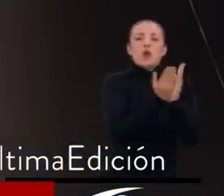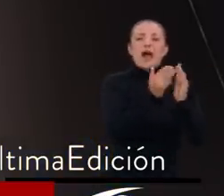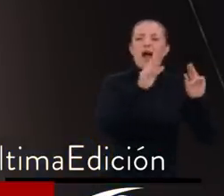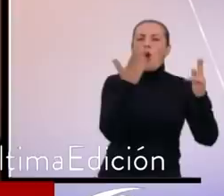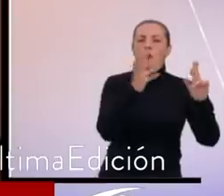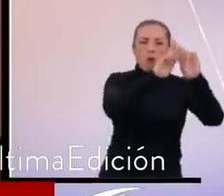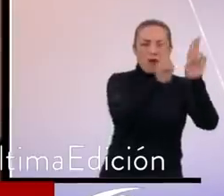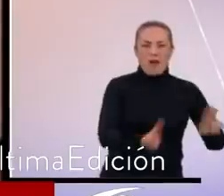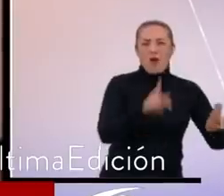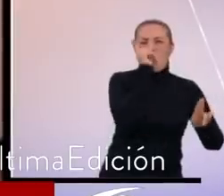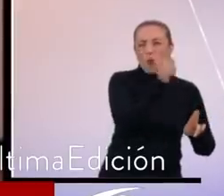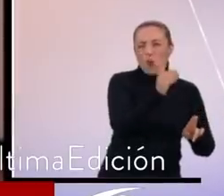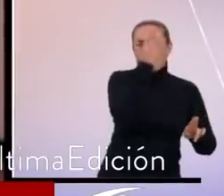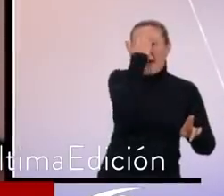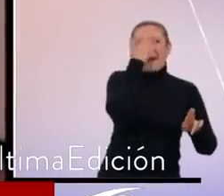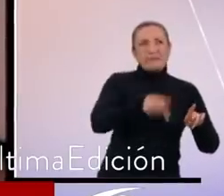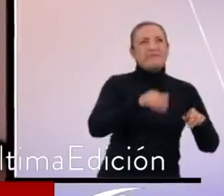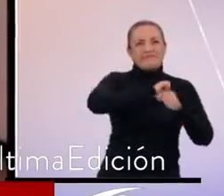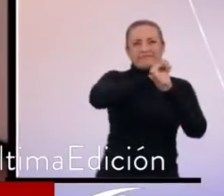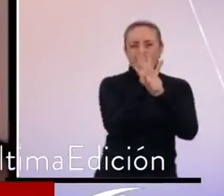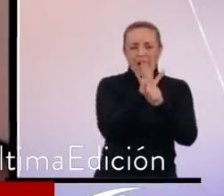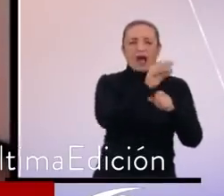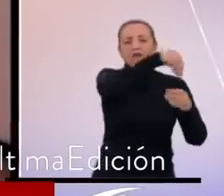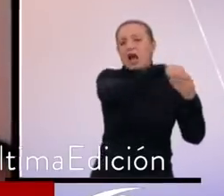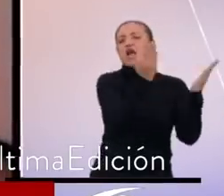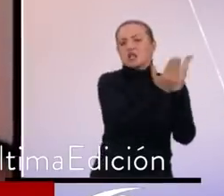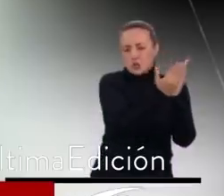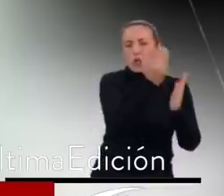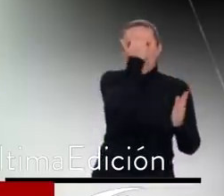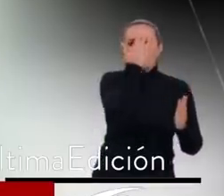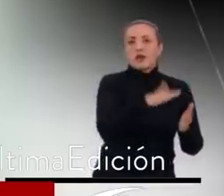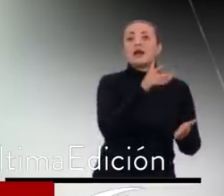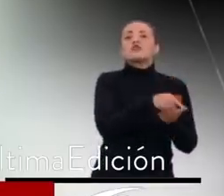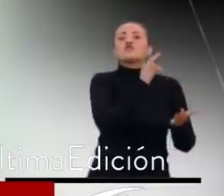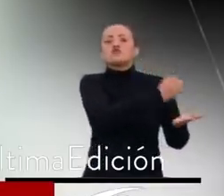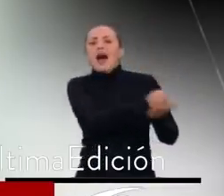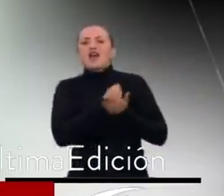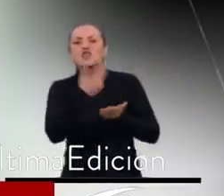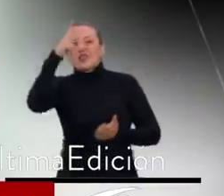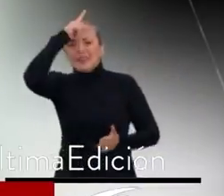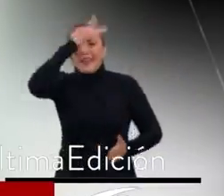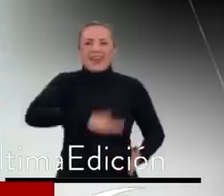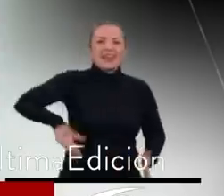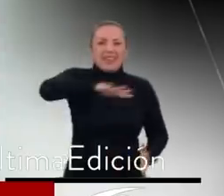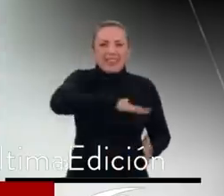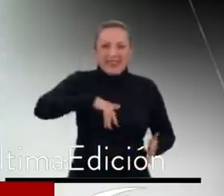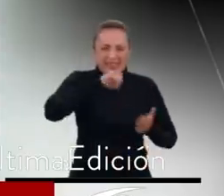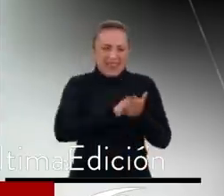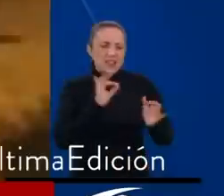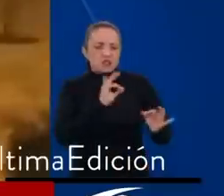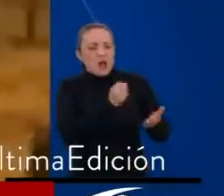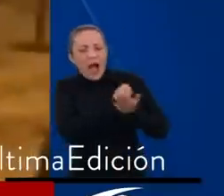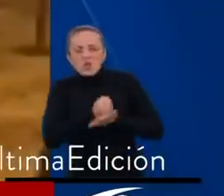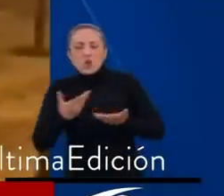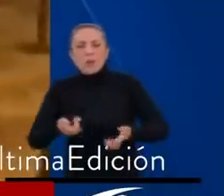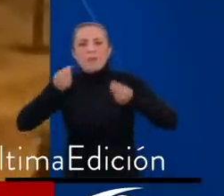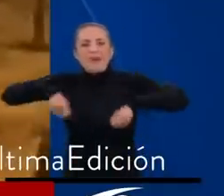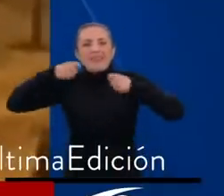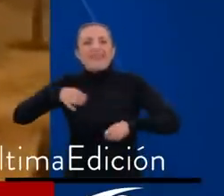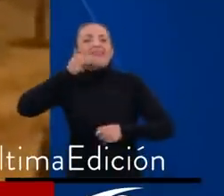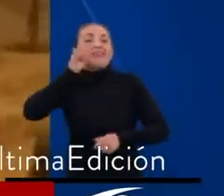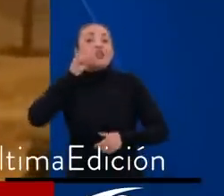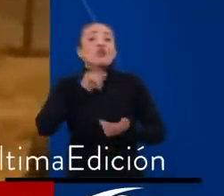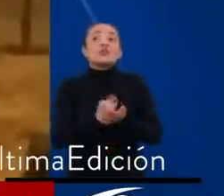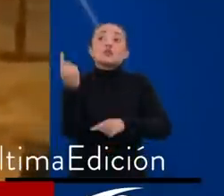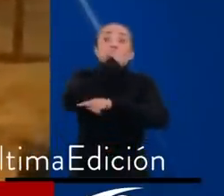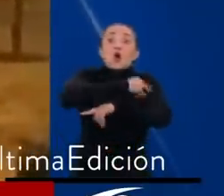le ayudaba en el puesto de tintos ubicados en el sector de Kennedy. Esa trágica noche, ella salió a reunirse con unos amigos, los mismos que la